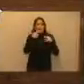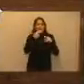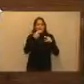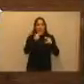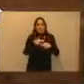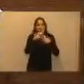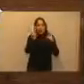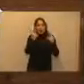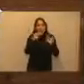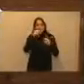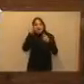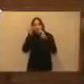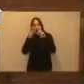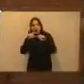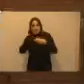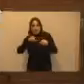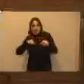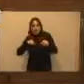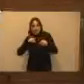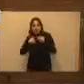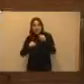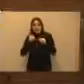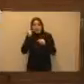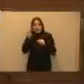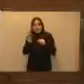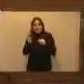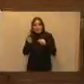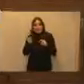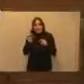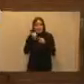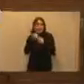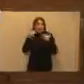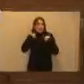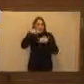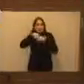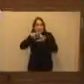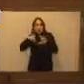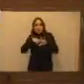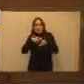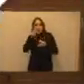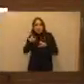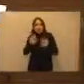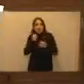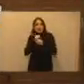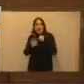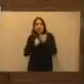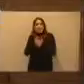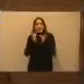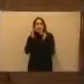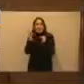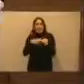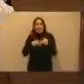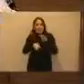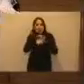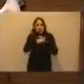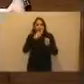desempeño de la actividad privada a cualquier tipo de responsabilidad en una empresa? ¿Esa persona está inhabilitada? Podría seguir. La